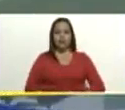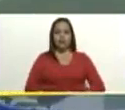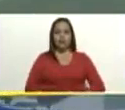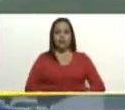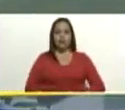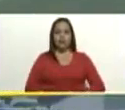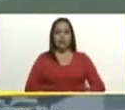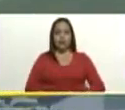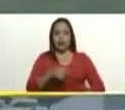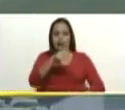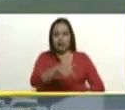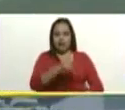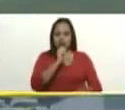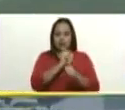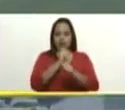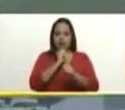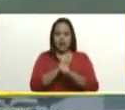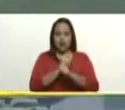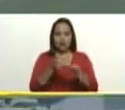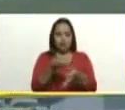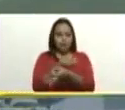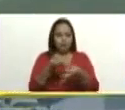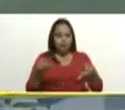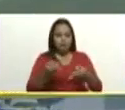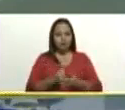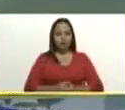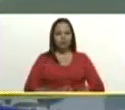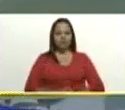esta obra maravillosa